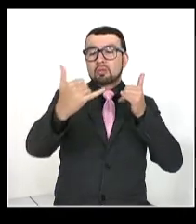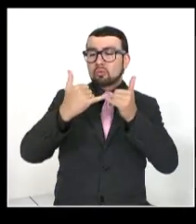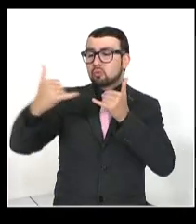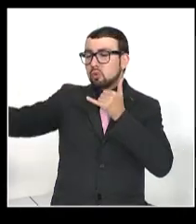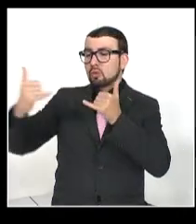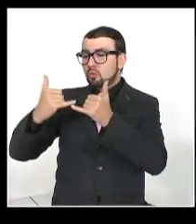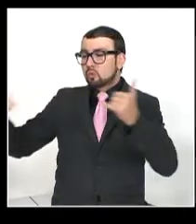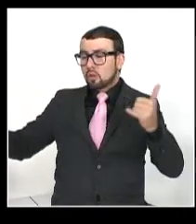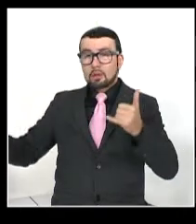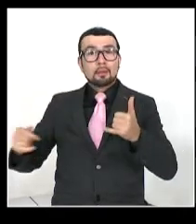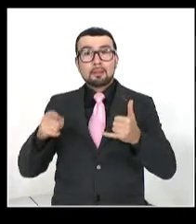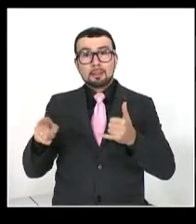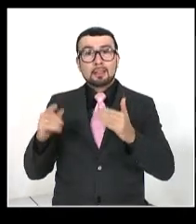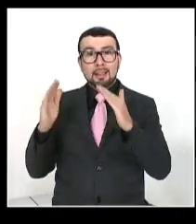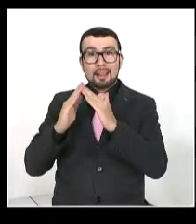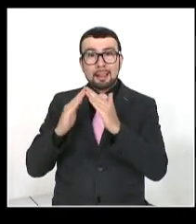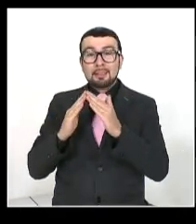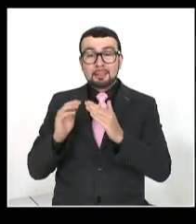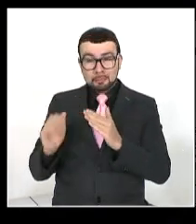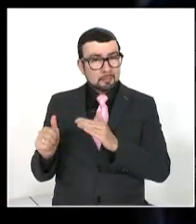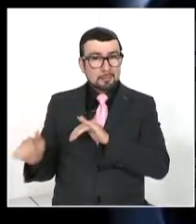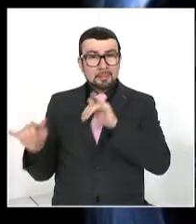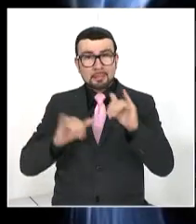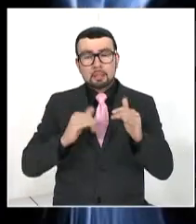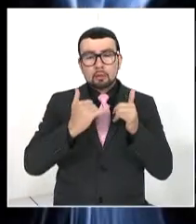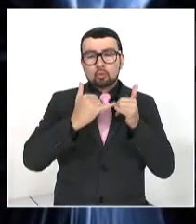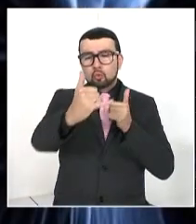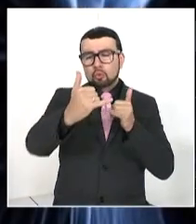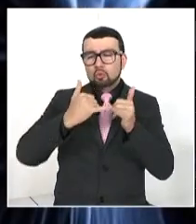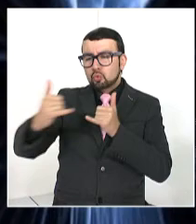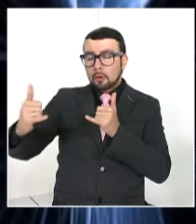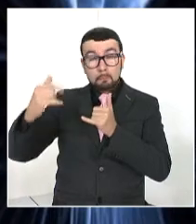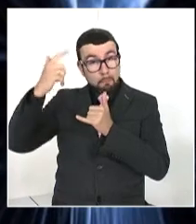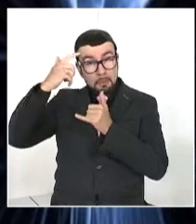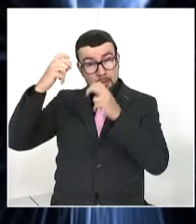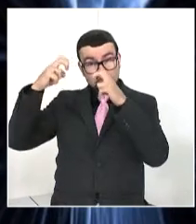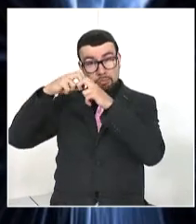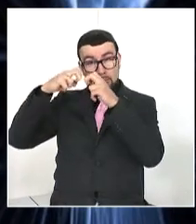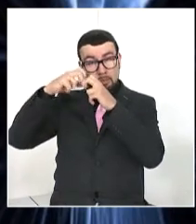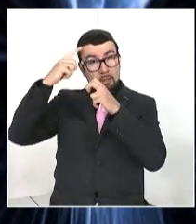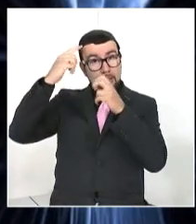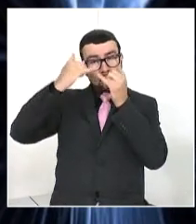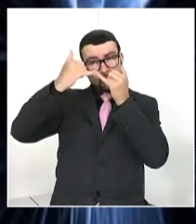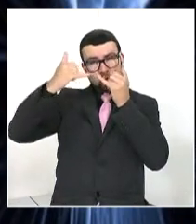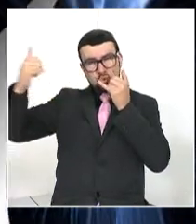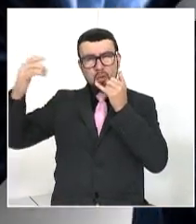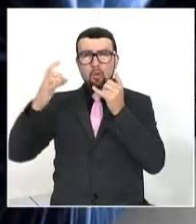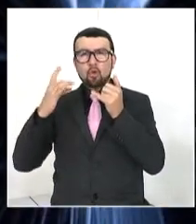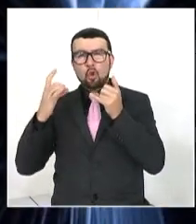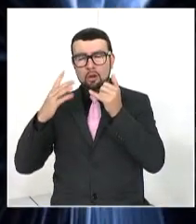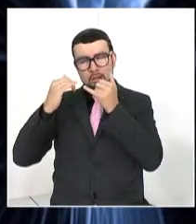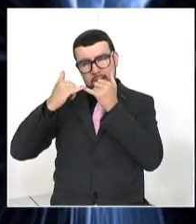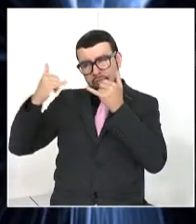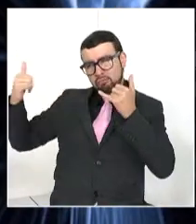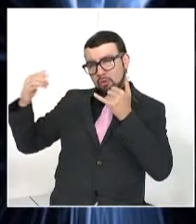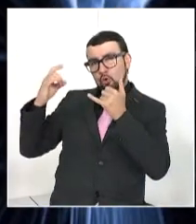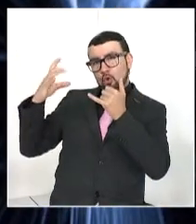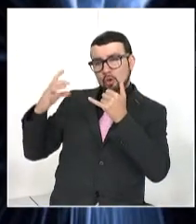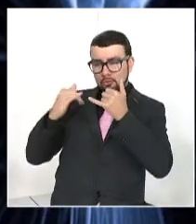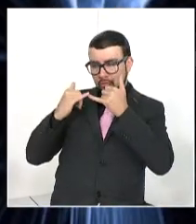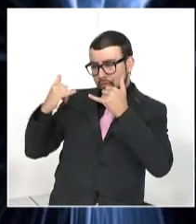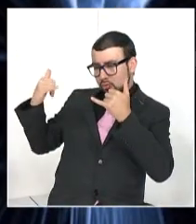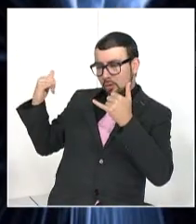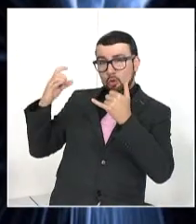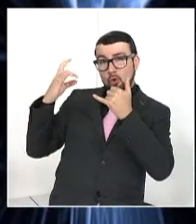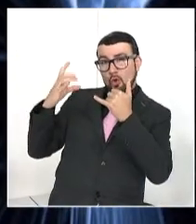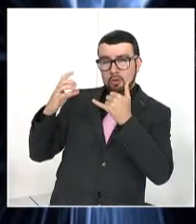casa. Lo que hacemos es buscar que esas señales de dolor que viajan por las neuronas, eso se llama sinapsis, es una conexión